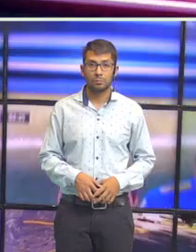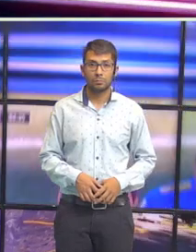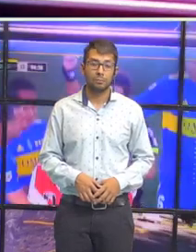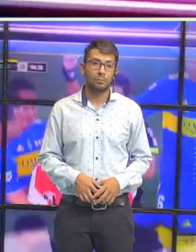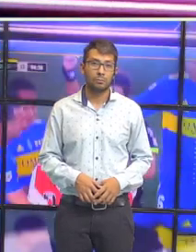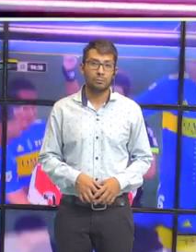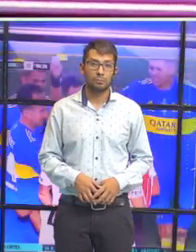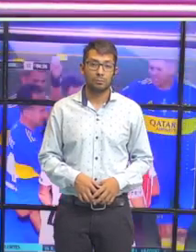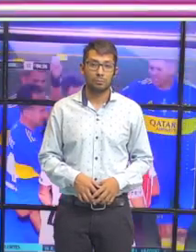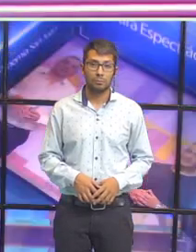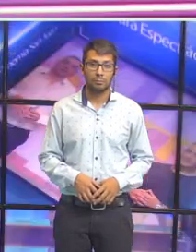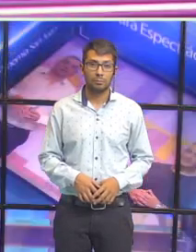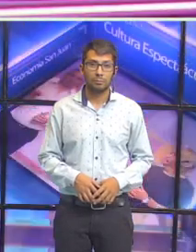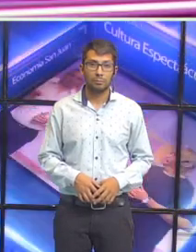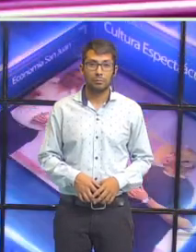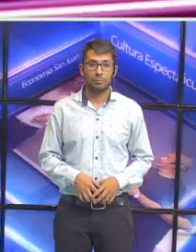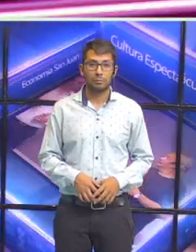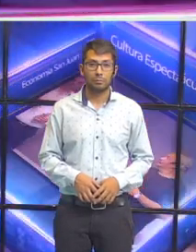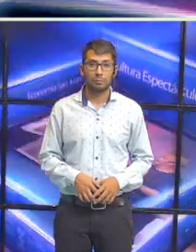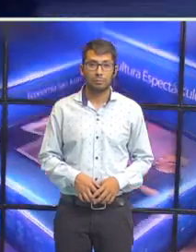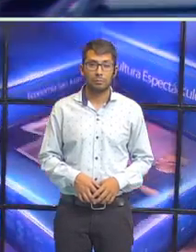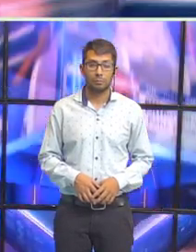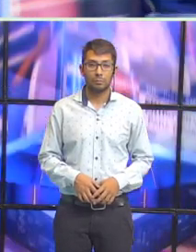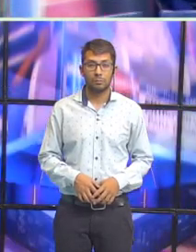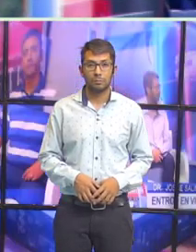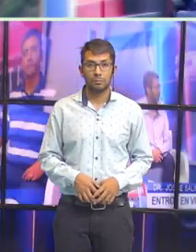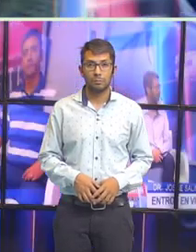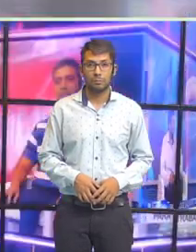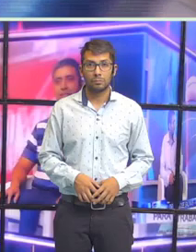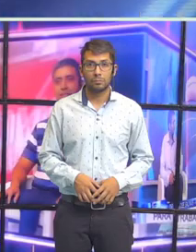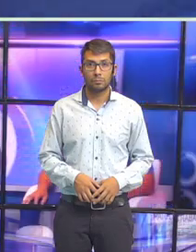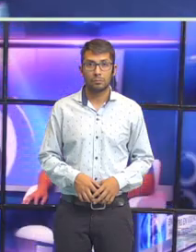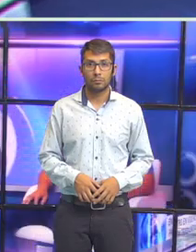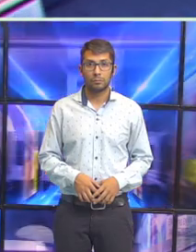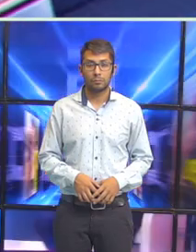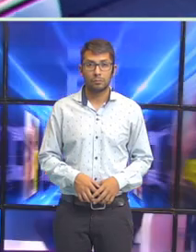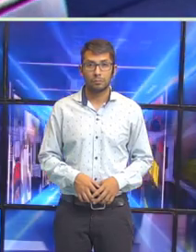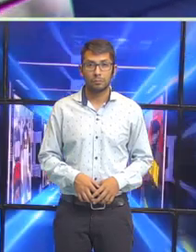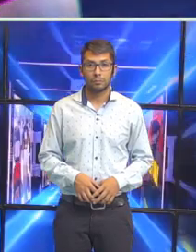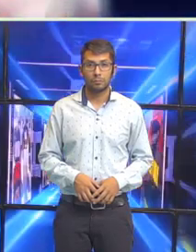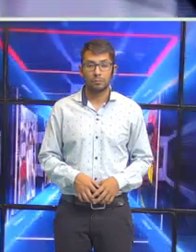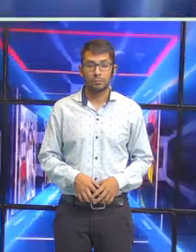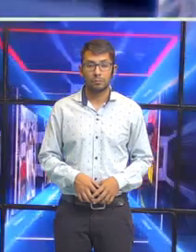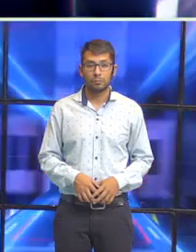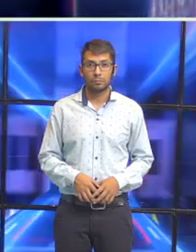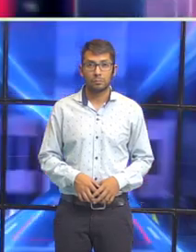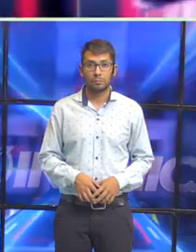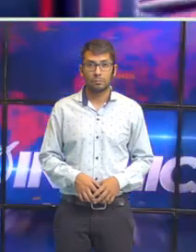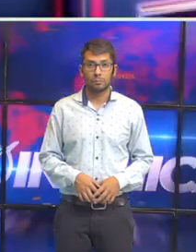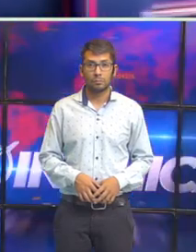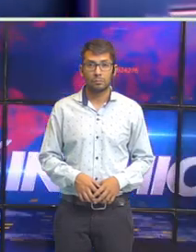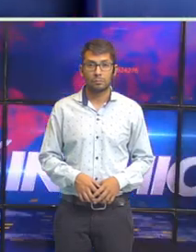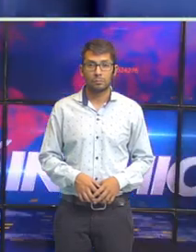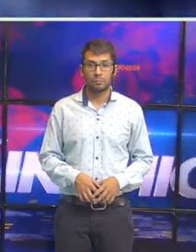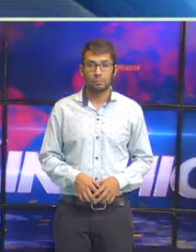desnuda también un grave problema que tenemos en la Argentina que es la legislación laboral y la la